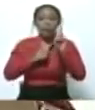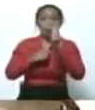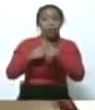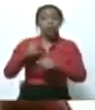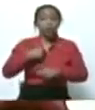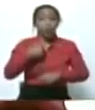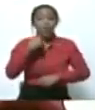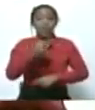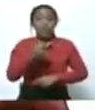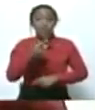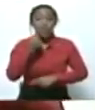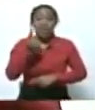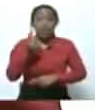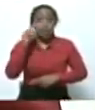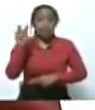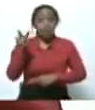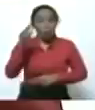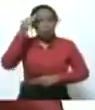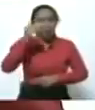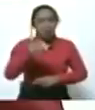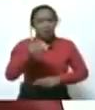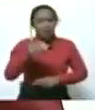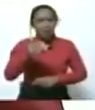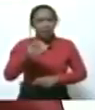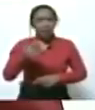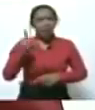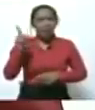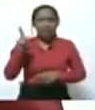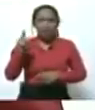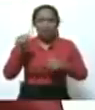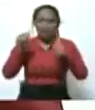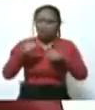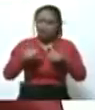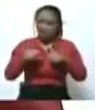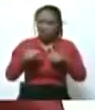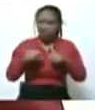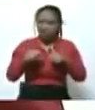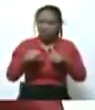decir, dijeron que han visto soldados rusos. Yo vi unos extraterrestres aquí.